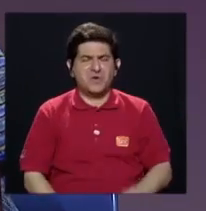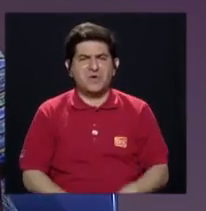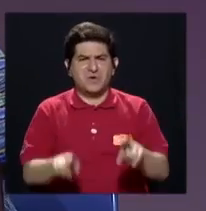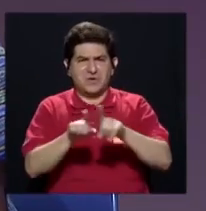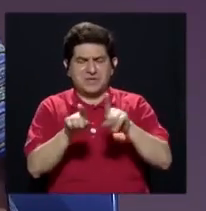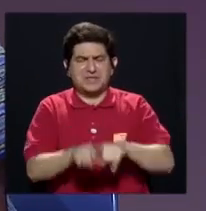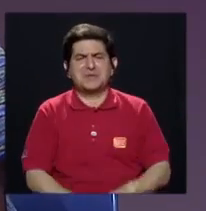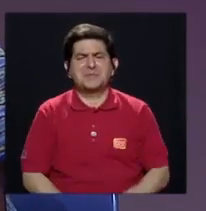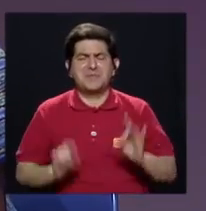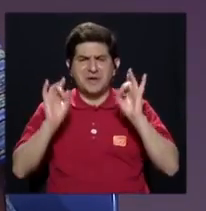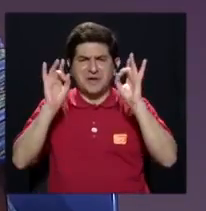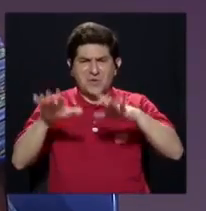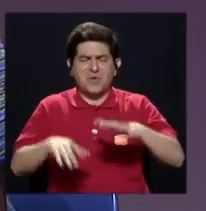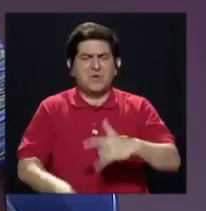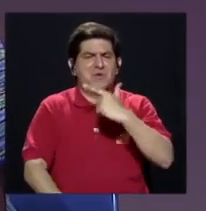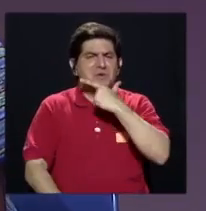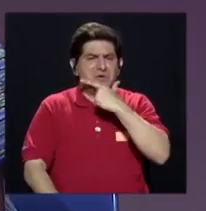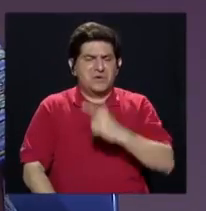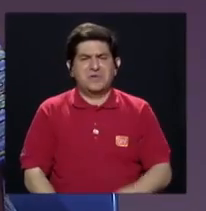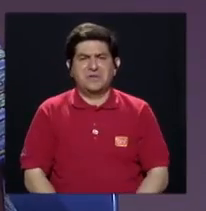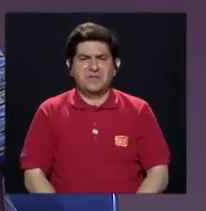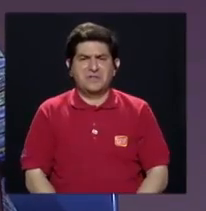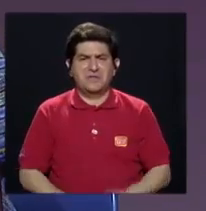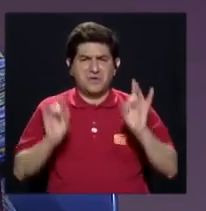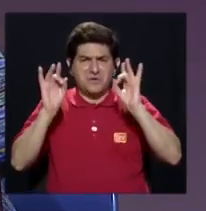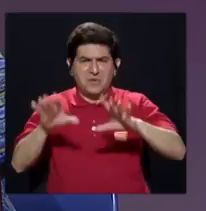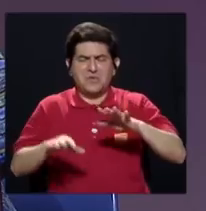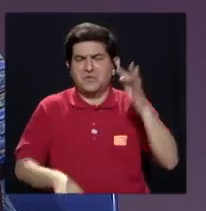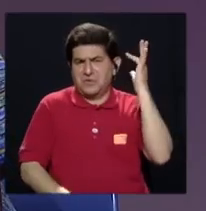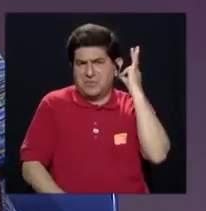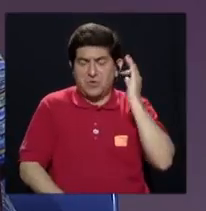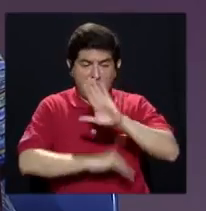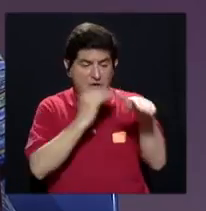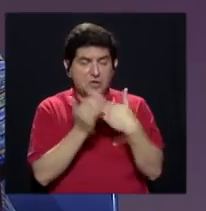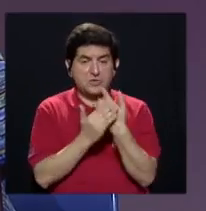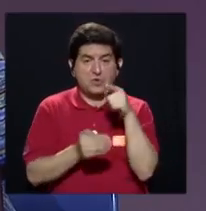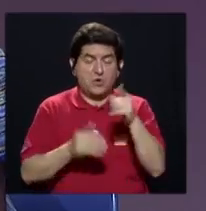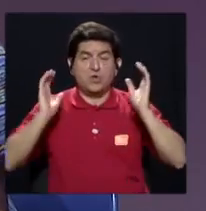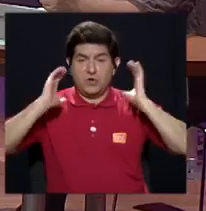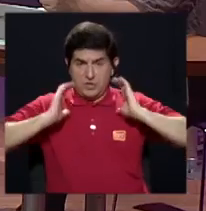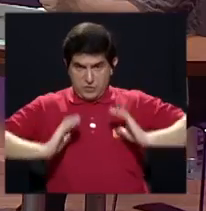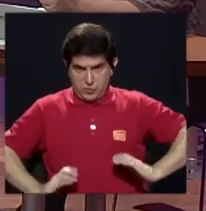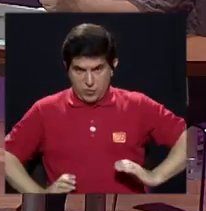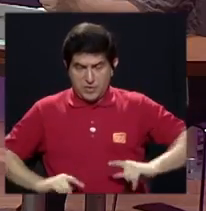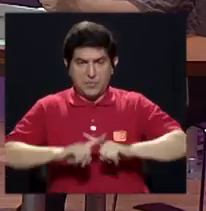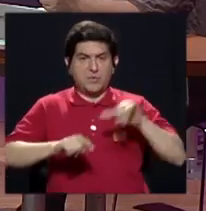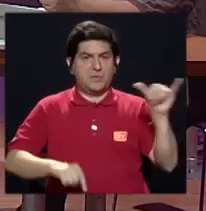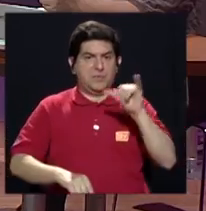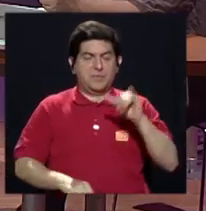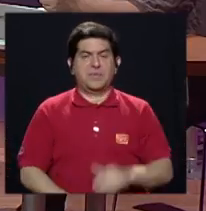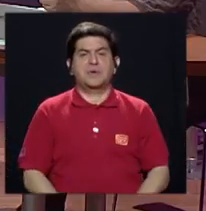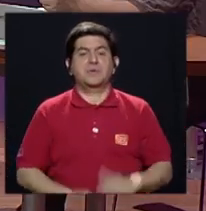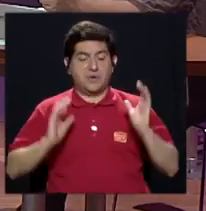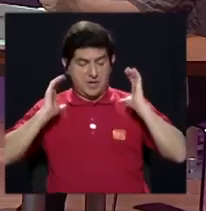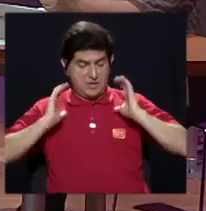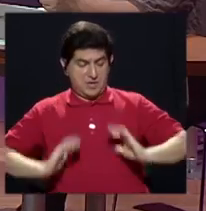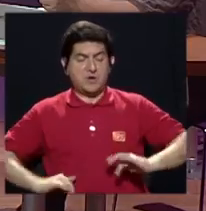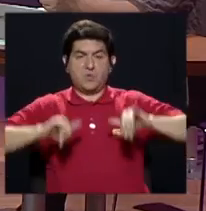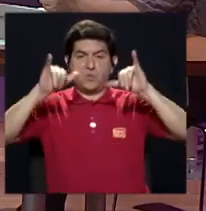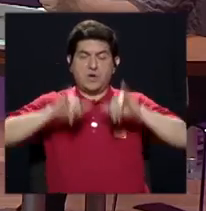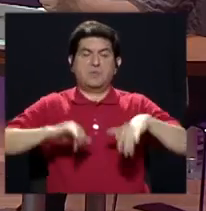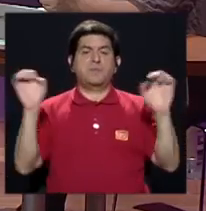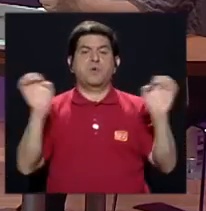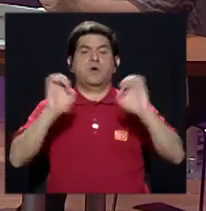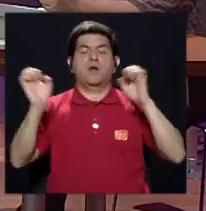misoginia todas las opresiones y todos los efectos de las opresiones están sobre el cuerpo pero también es en el cuerpo donde habita la